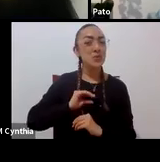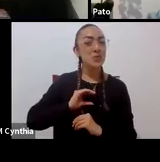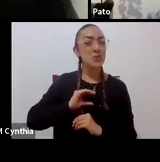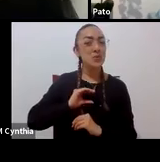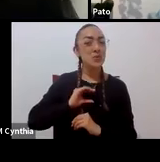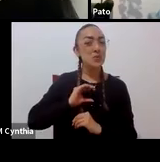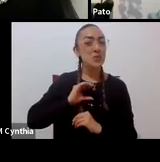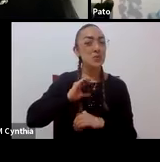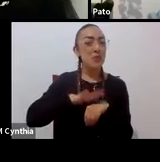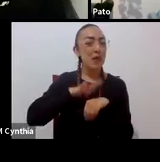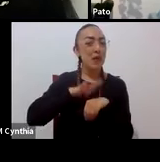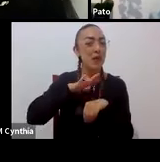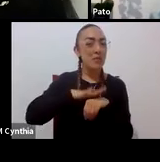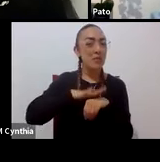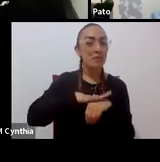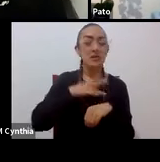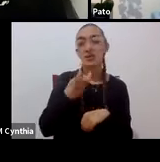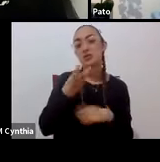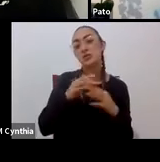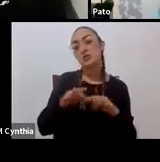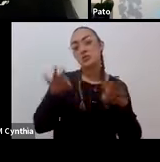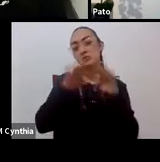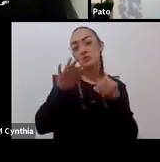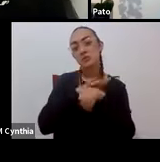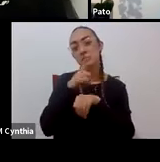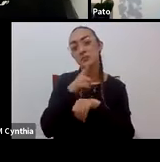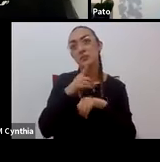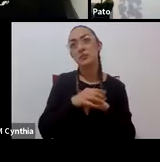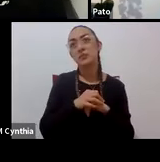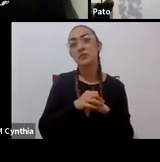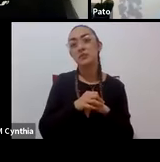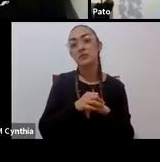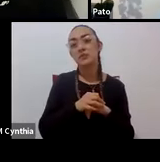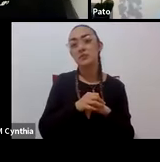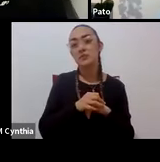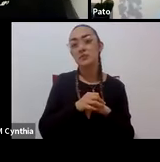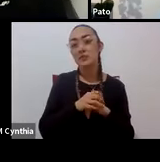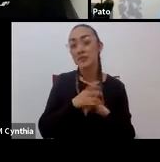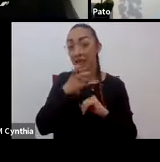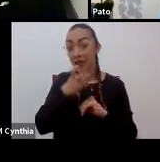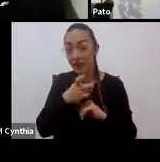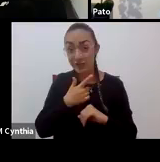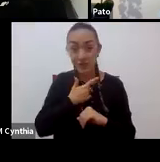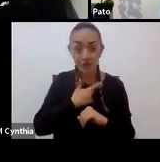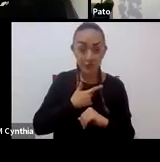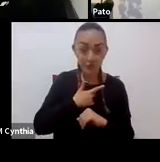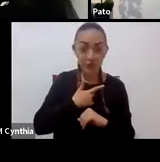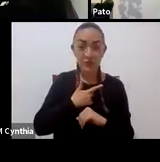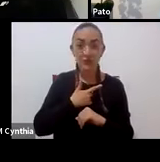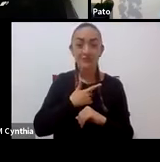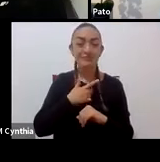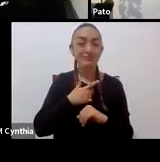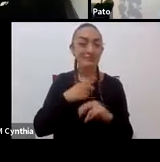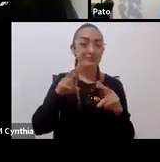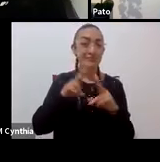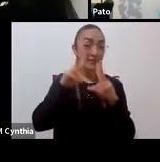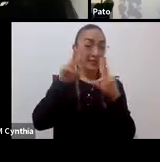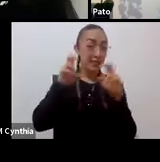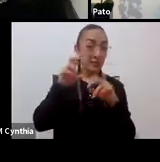es importante porque con esa reserva de placer el tema de la violencia se va diluyendo de alguna